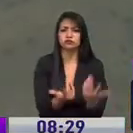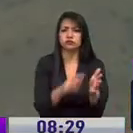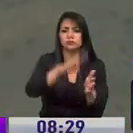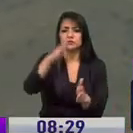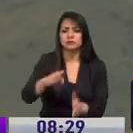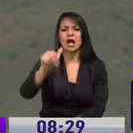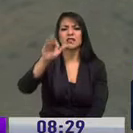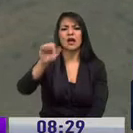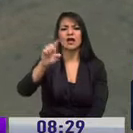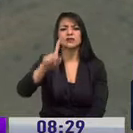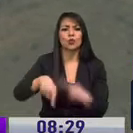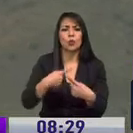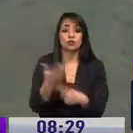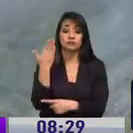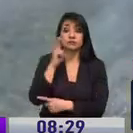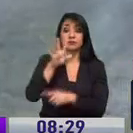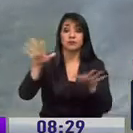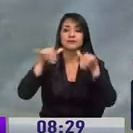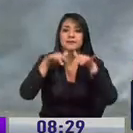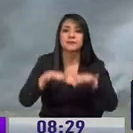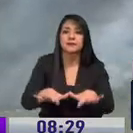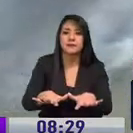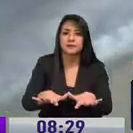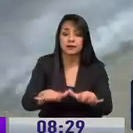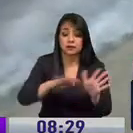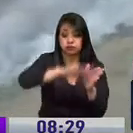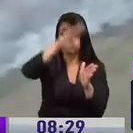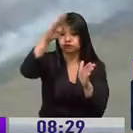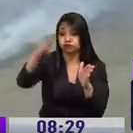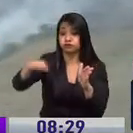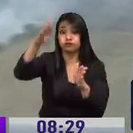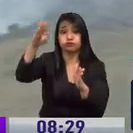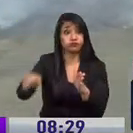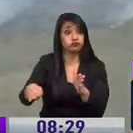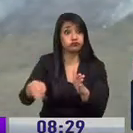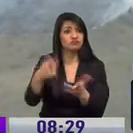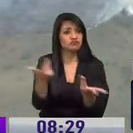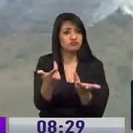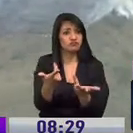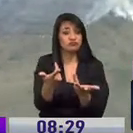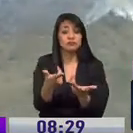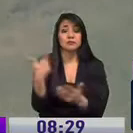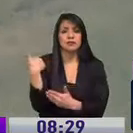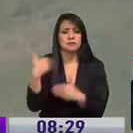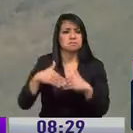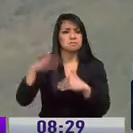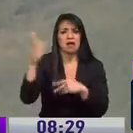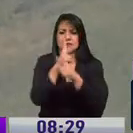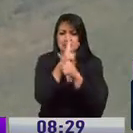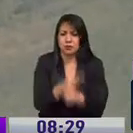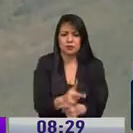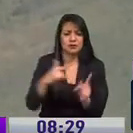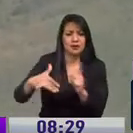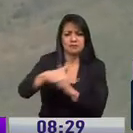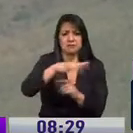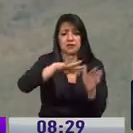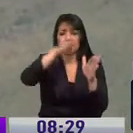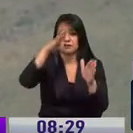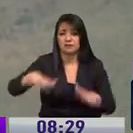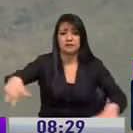Atacazo se registró el 29 de septiembre pasado. Esta elevación, según los oradores del evento, cuenta con una de las mayores riquezas ambientales de la